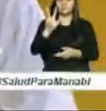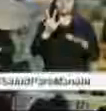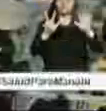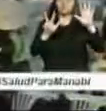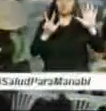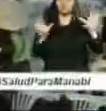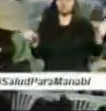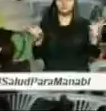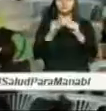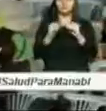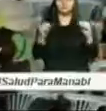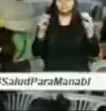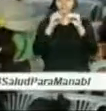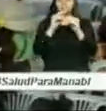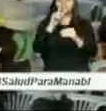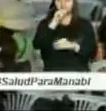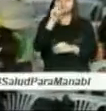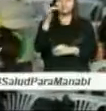118.